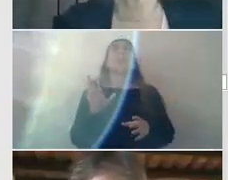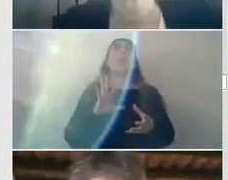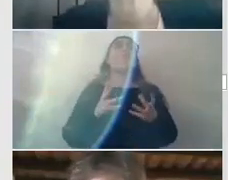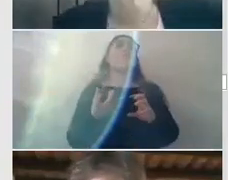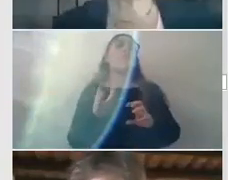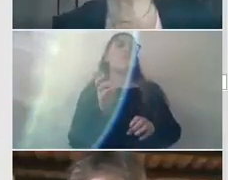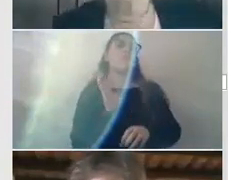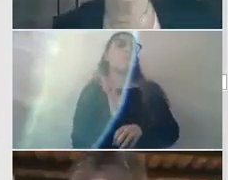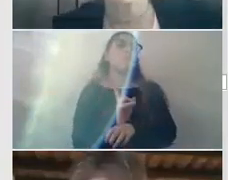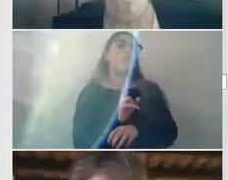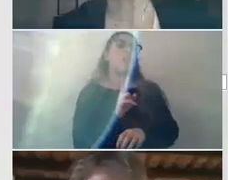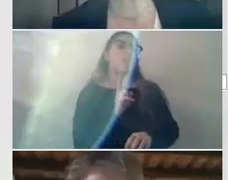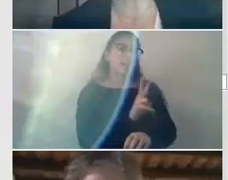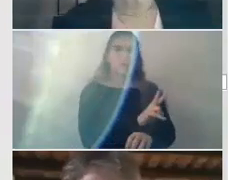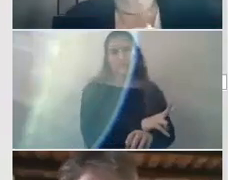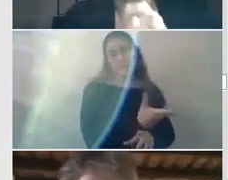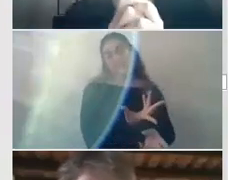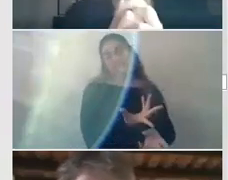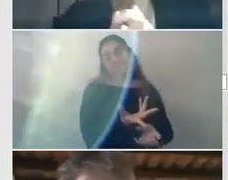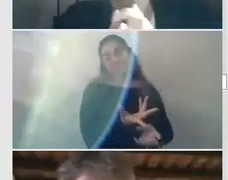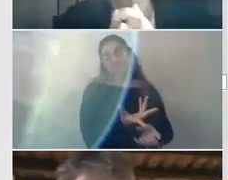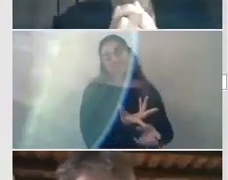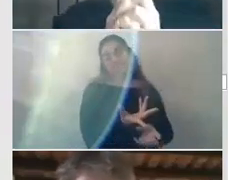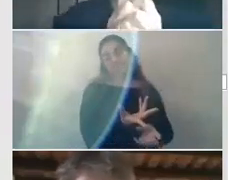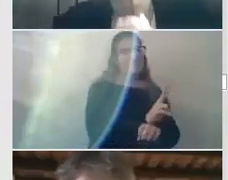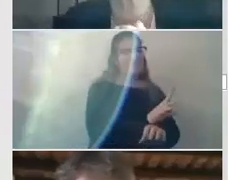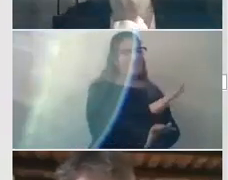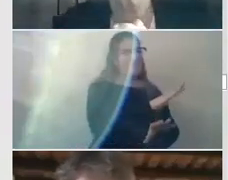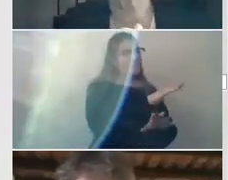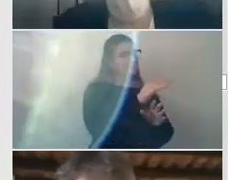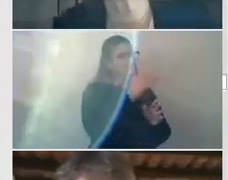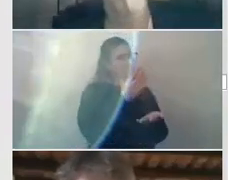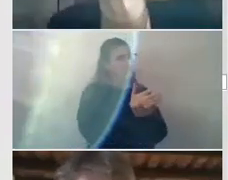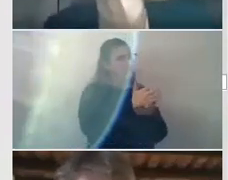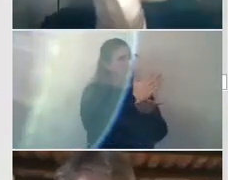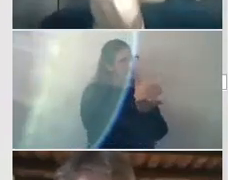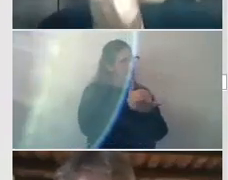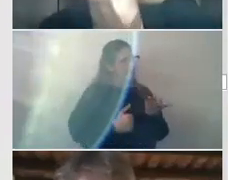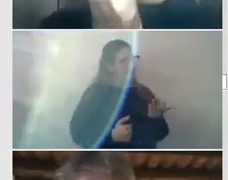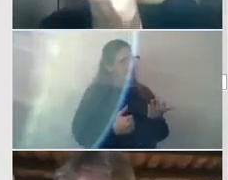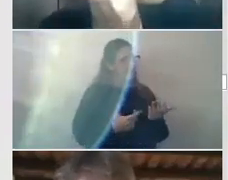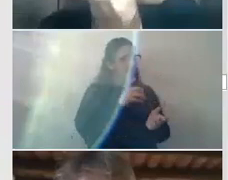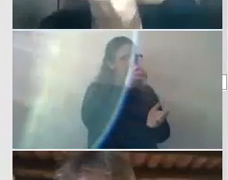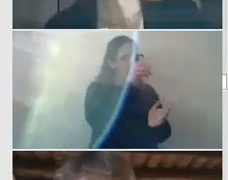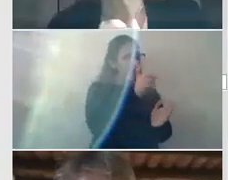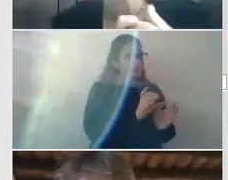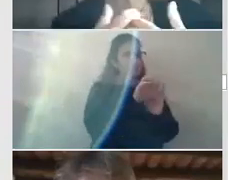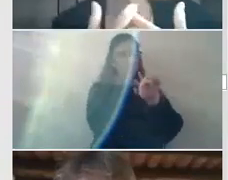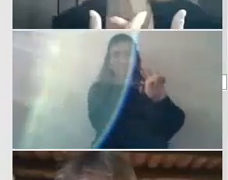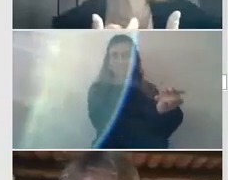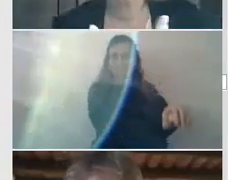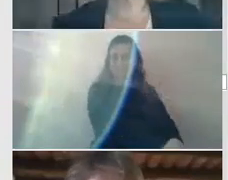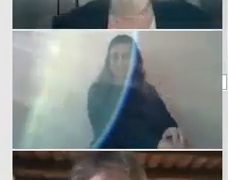borrando las diferencias y se estaba borrando su condición de ser humano por eso es importante ir